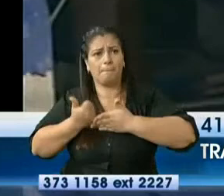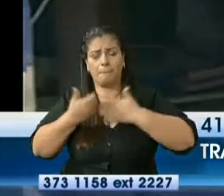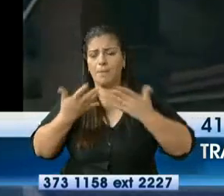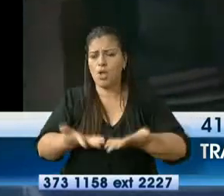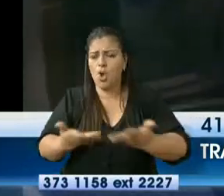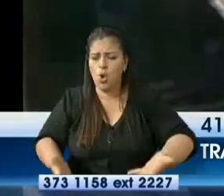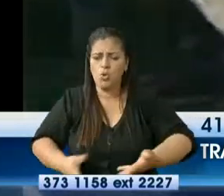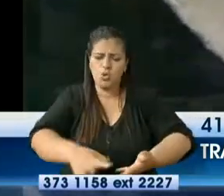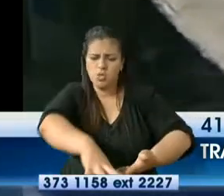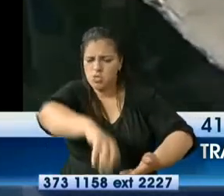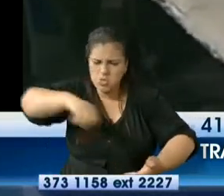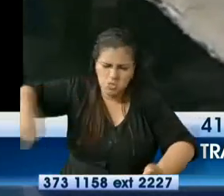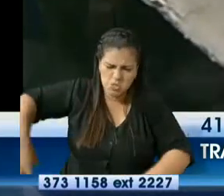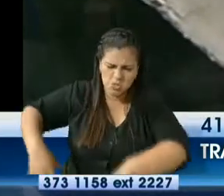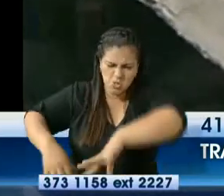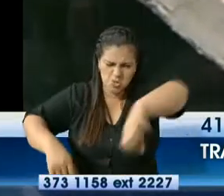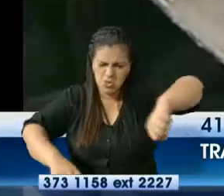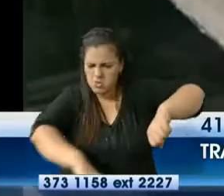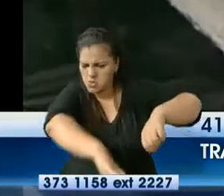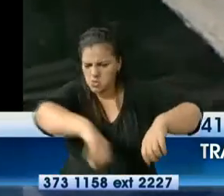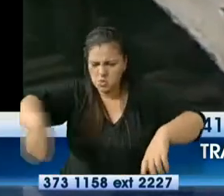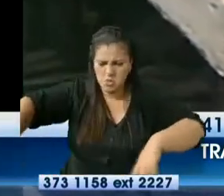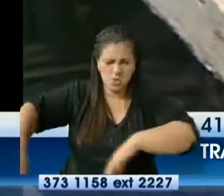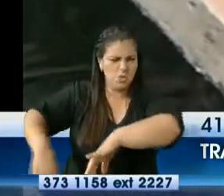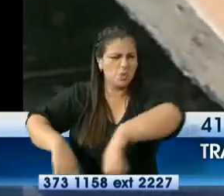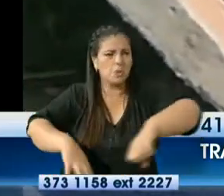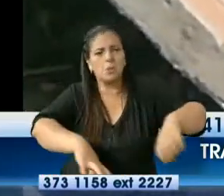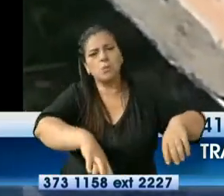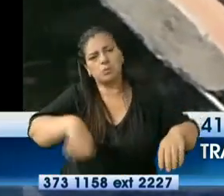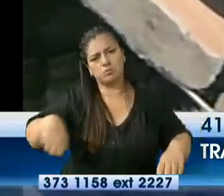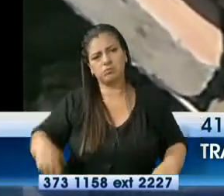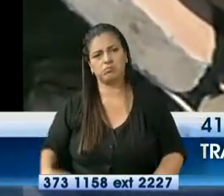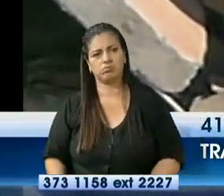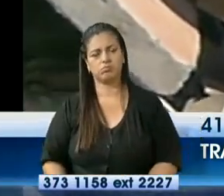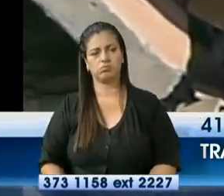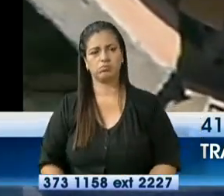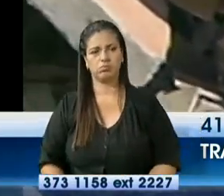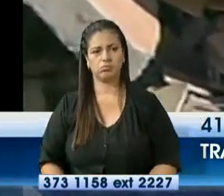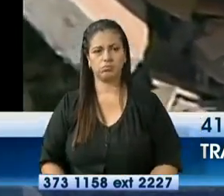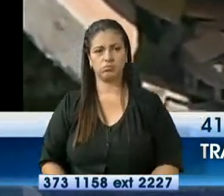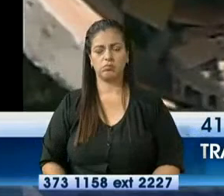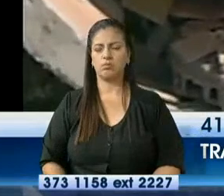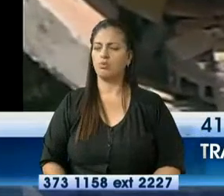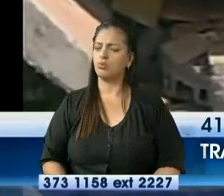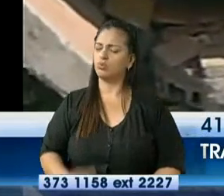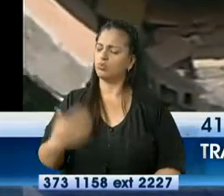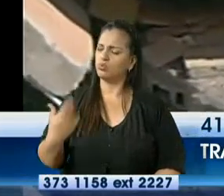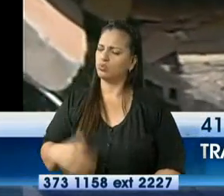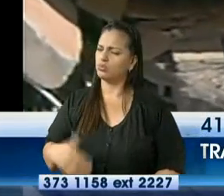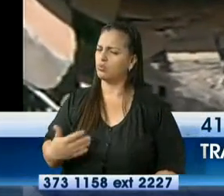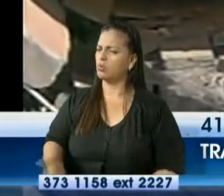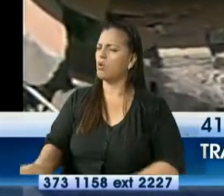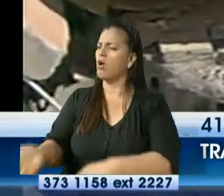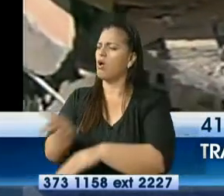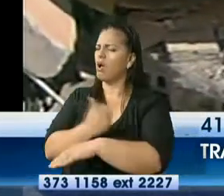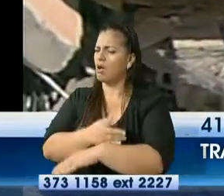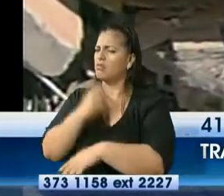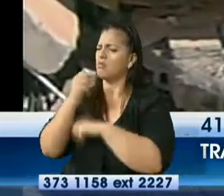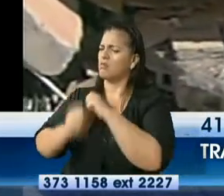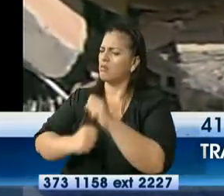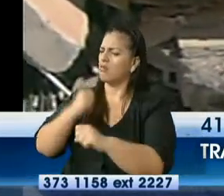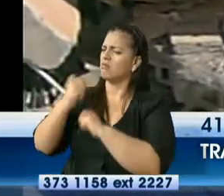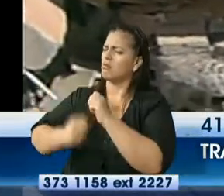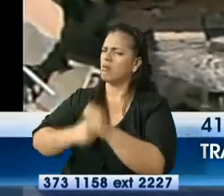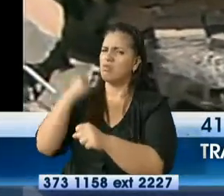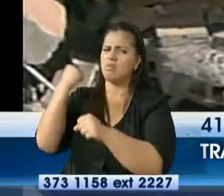cosas que se han podido retirar de los escombros. Son años de trabajo, de esfuerzo que hoy se convierten en escombros. Sí,